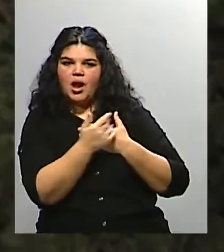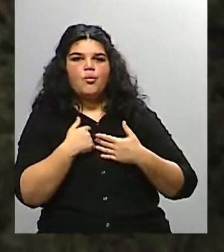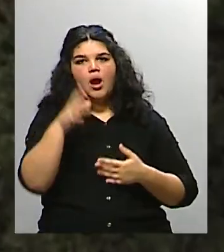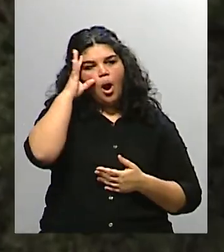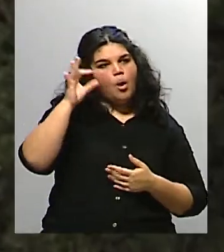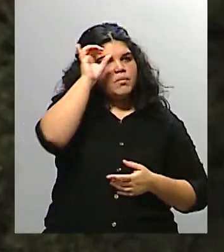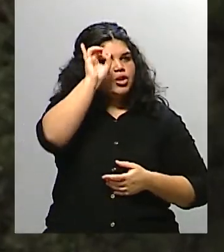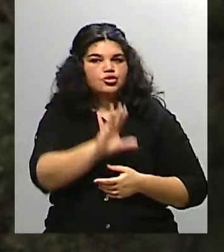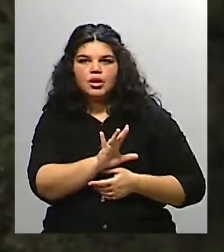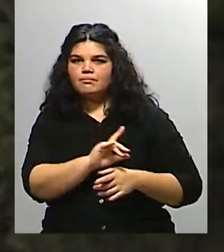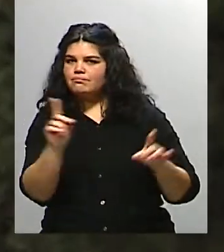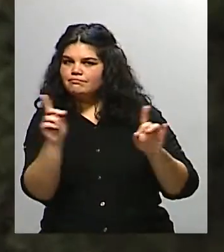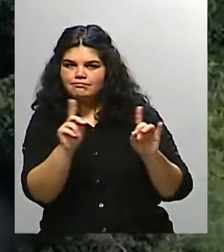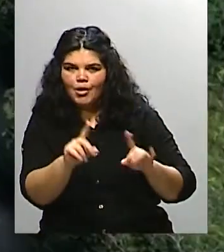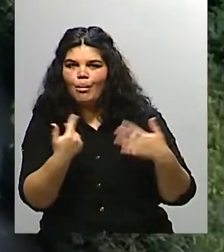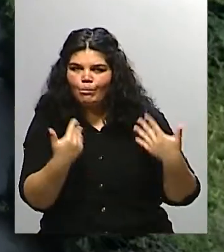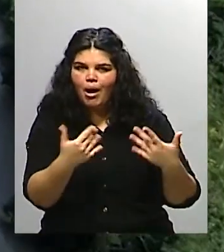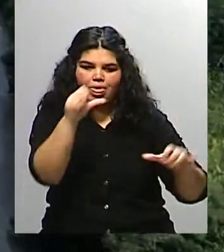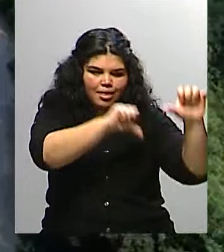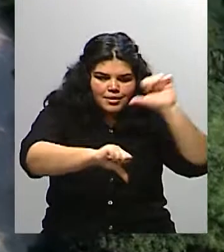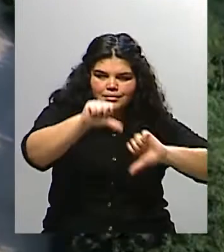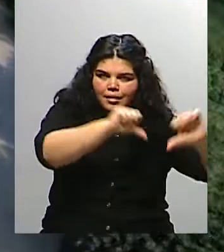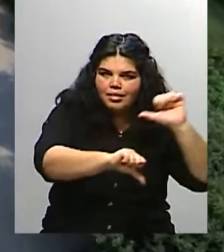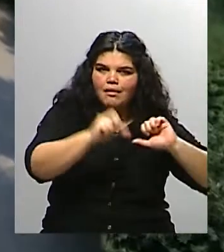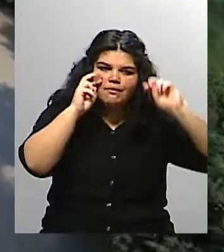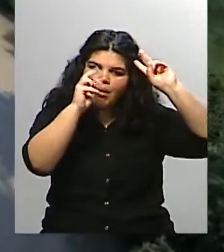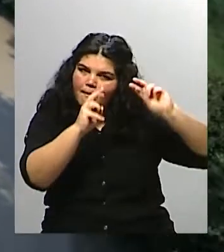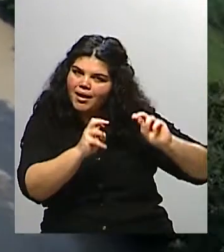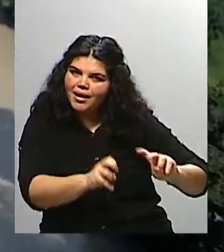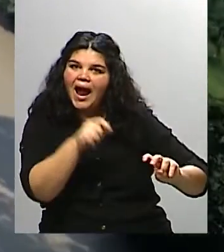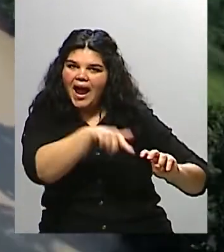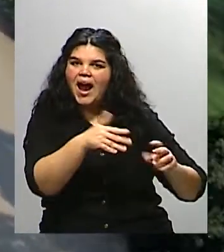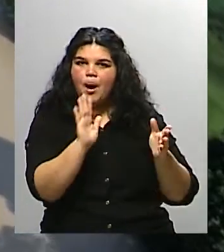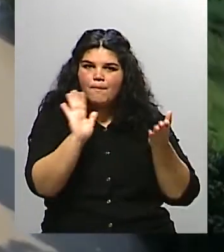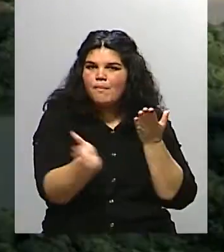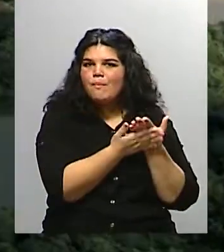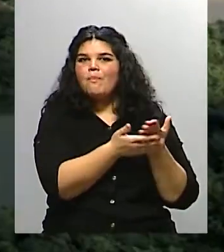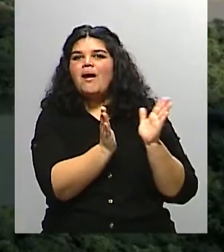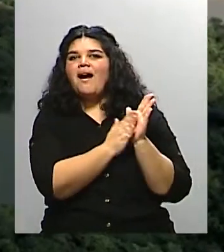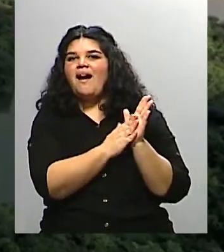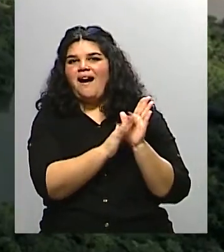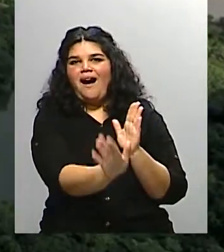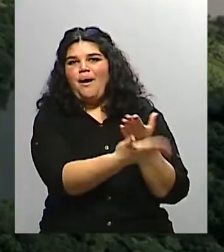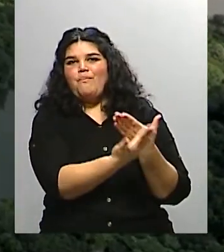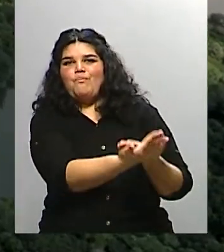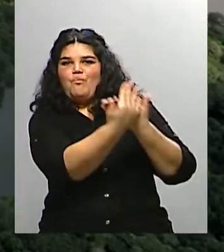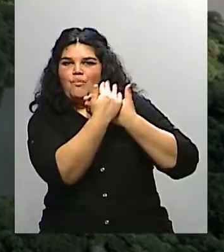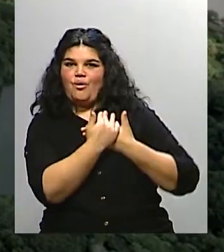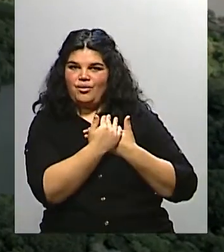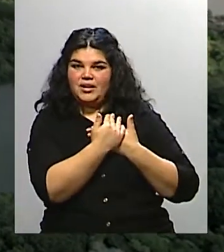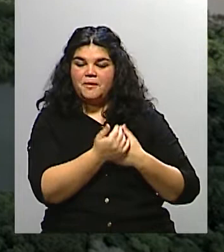unos componentes científicos que están respaldando una decisión. Cuando hablamos de cambio climático, nos